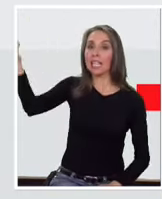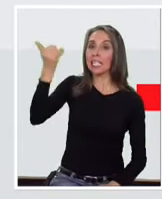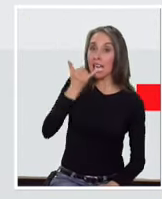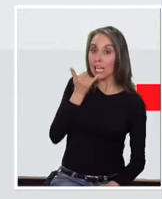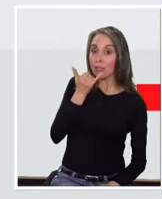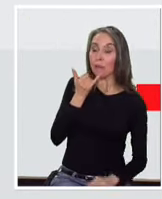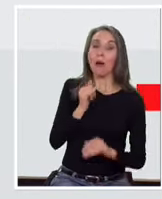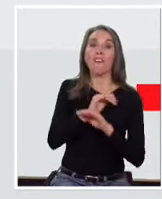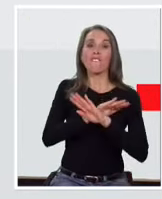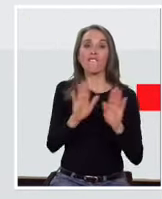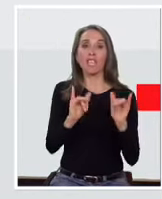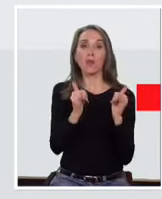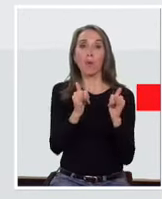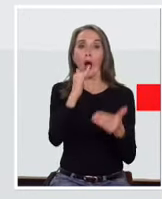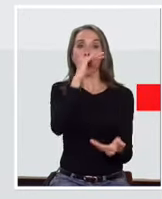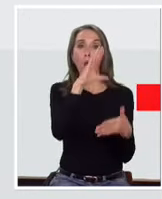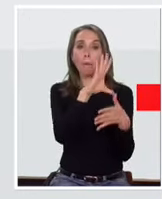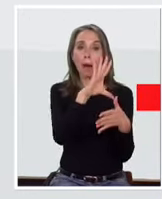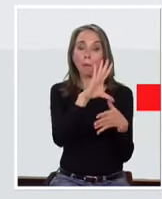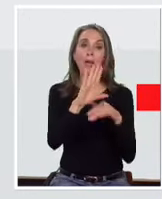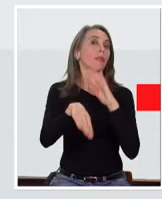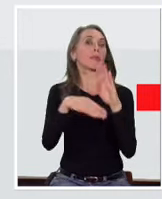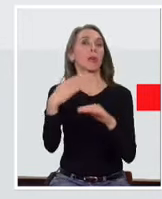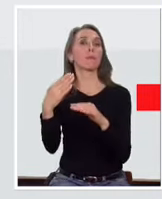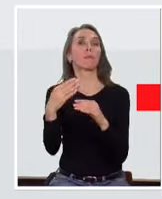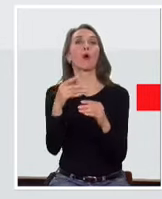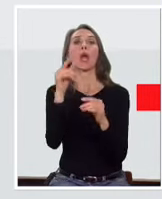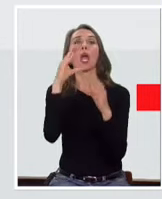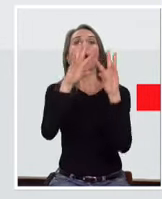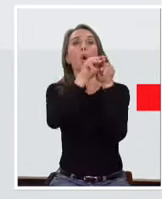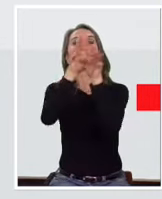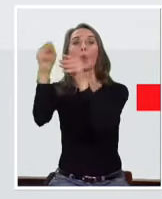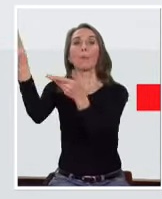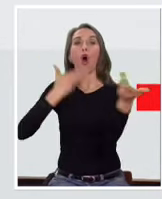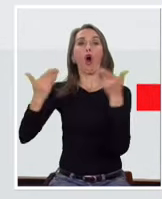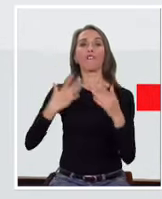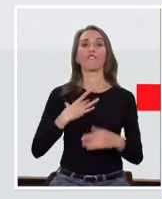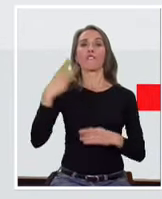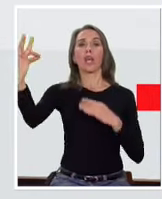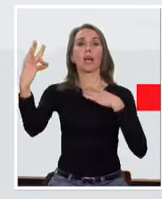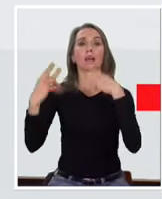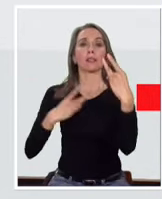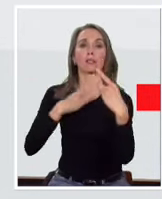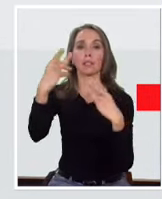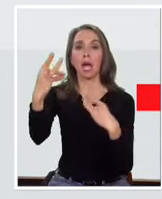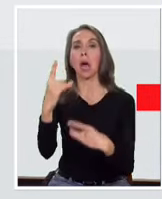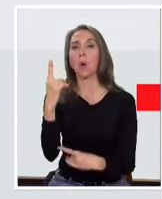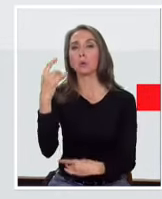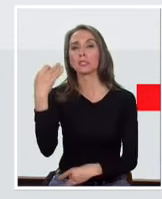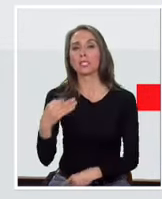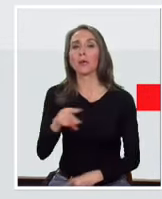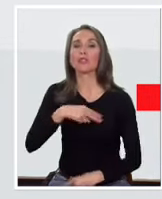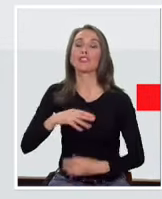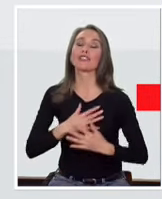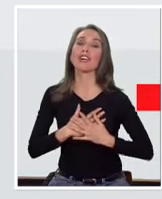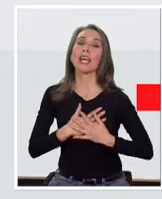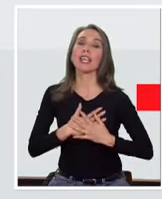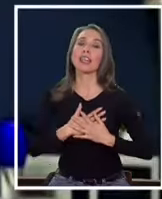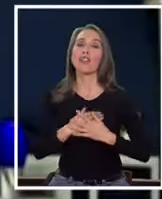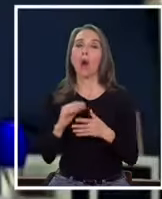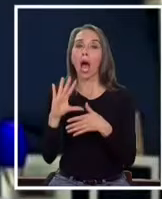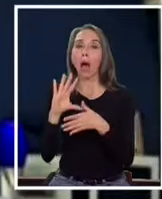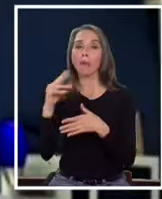de esta Copa América seguramente va a tener un par de ofertas, y una de ellas va a ser, por supuesto, de nuestro querido América de